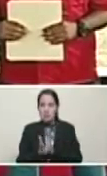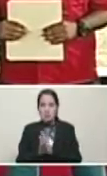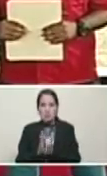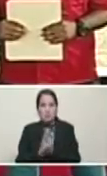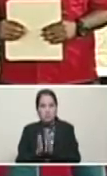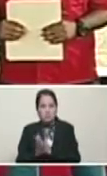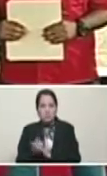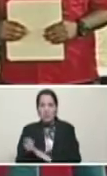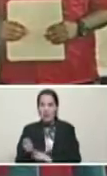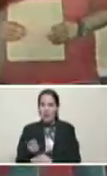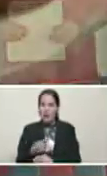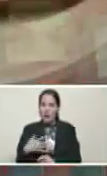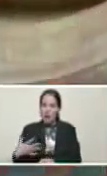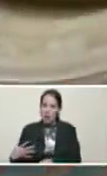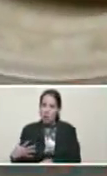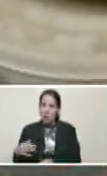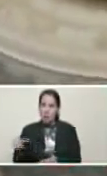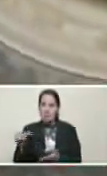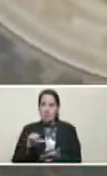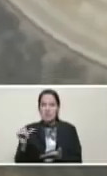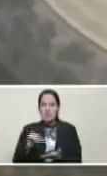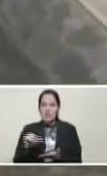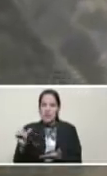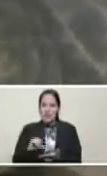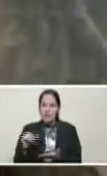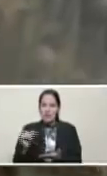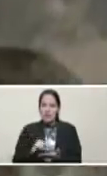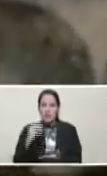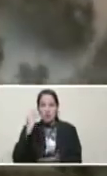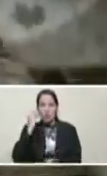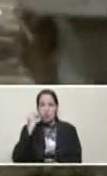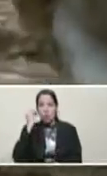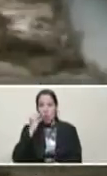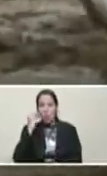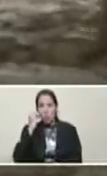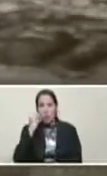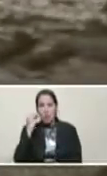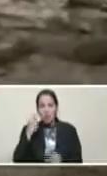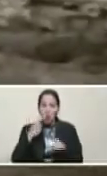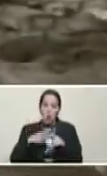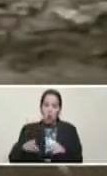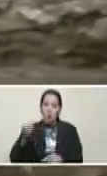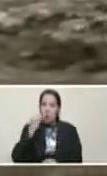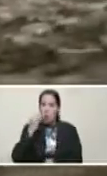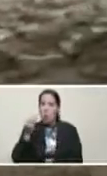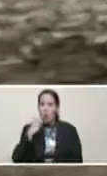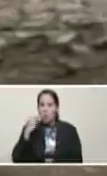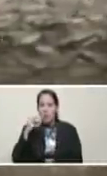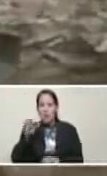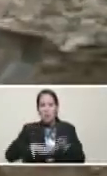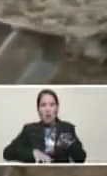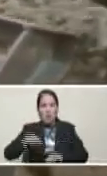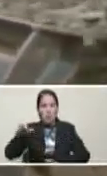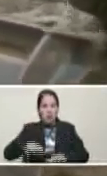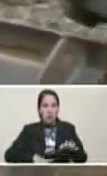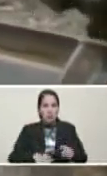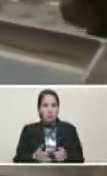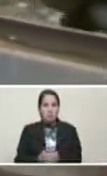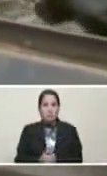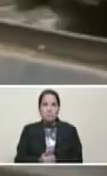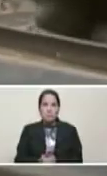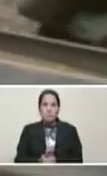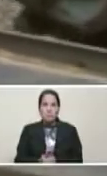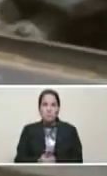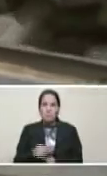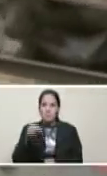la planta de salsa de tomate y la planta de alimentos balanceados para animales aquí está